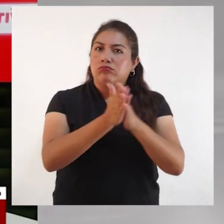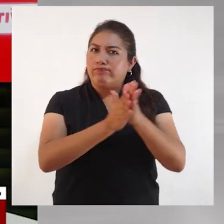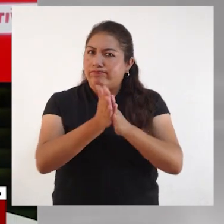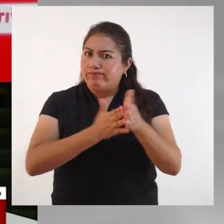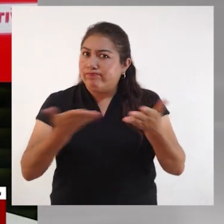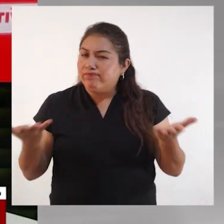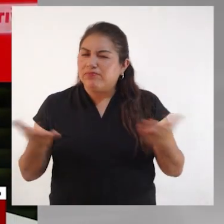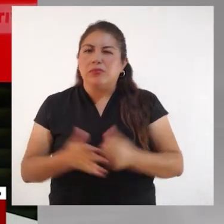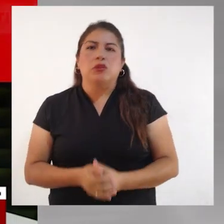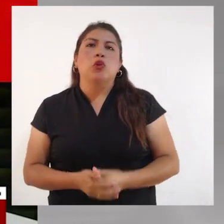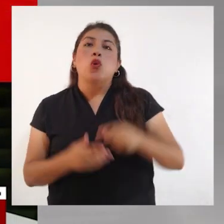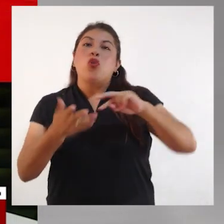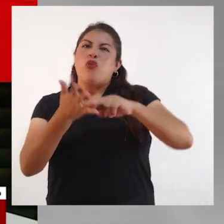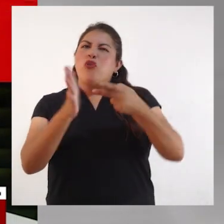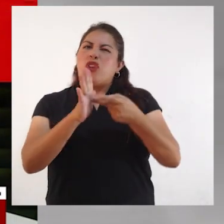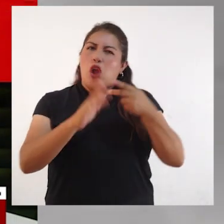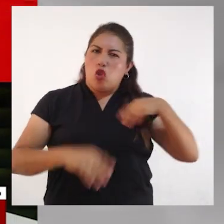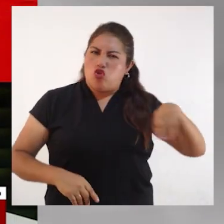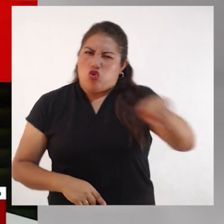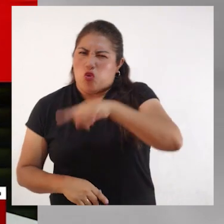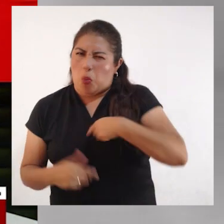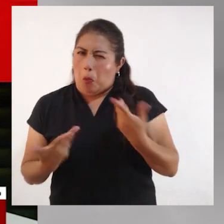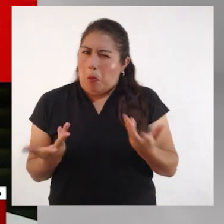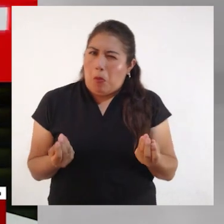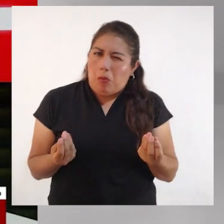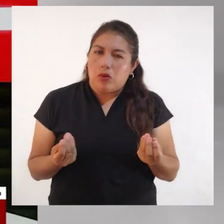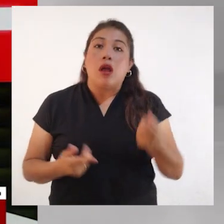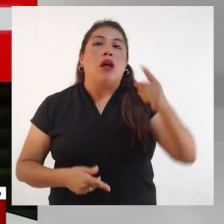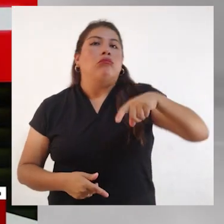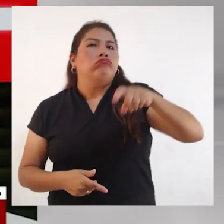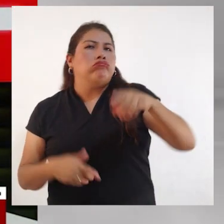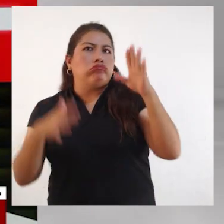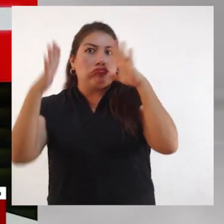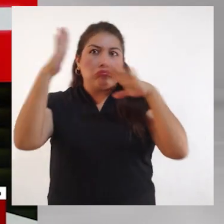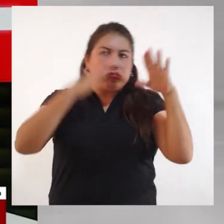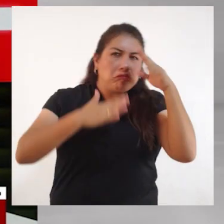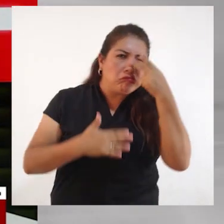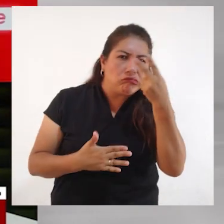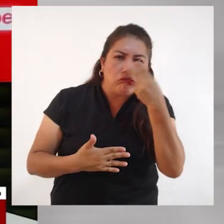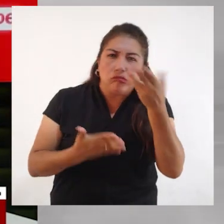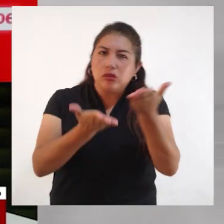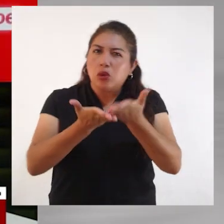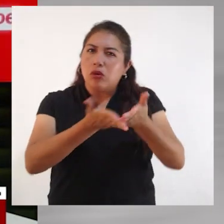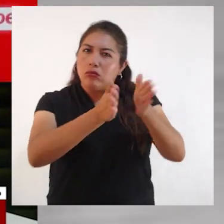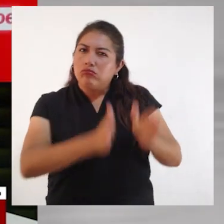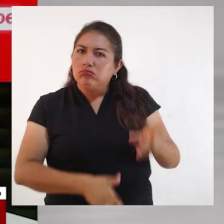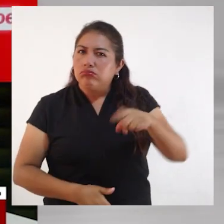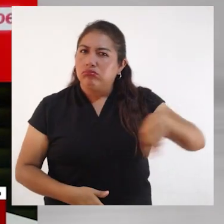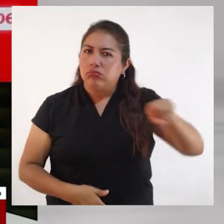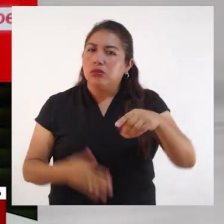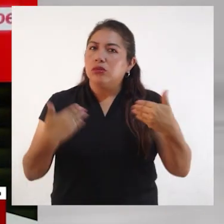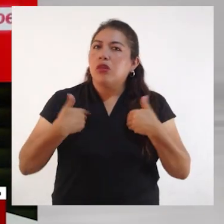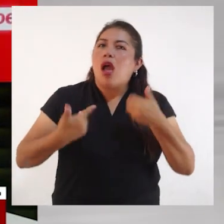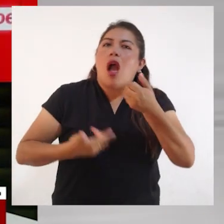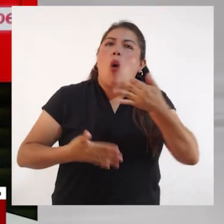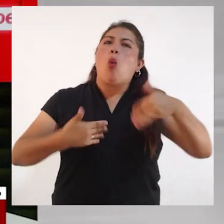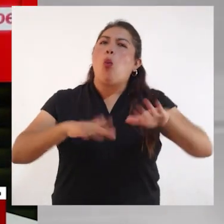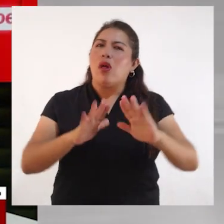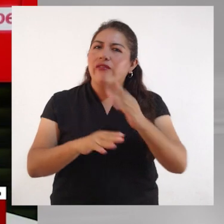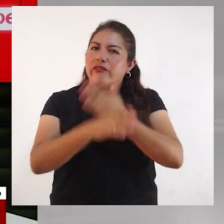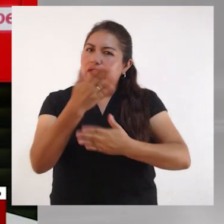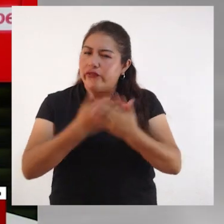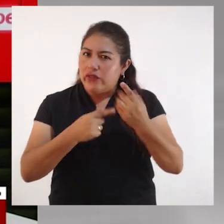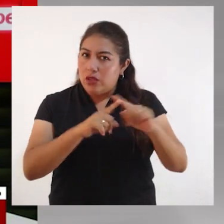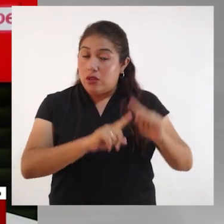todos. Y cuando nos referimos a todos, también tenemos que tener una preocupación latente por los estudiantes que presenten